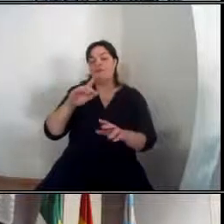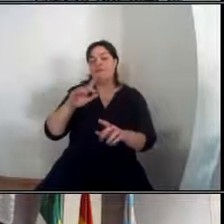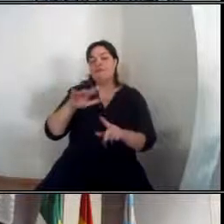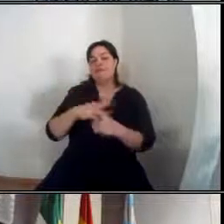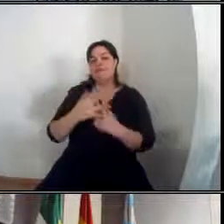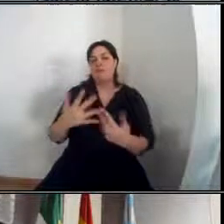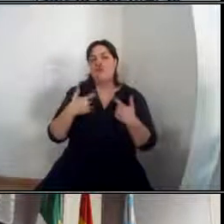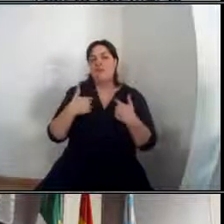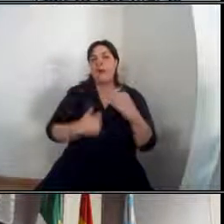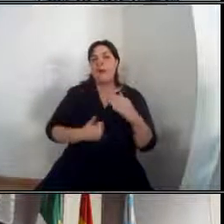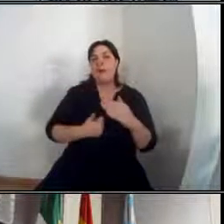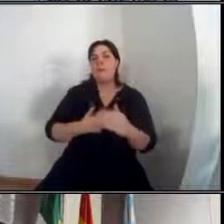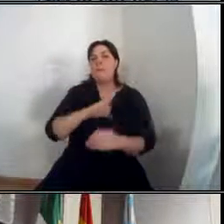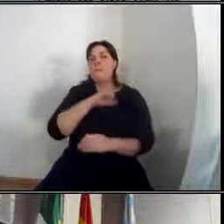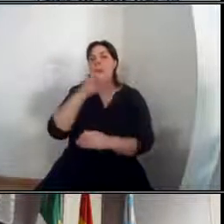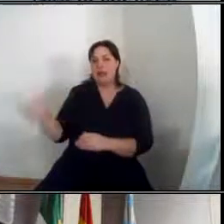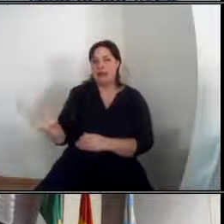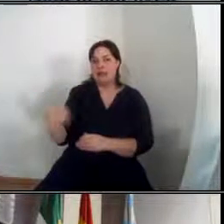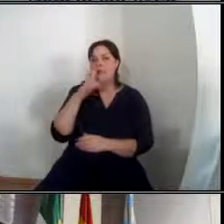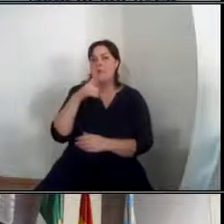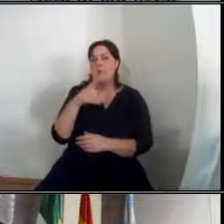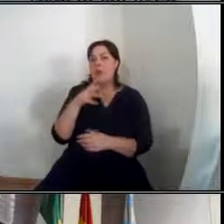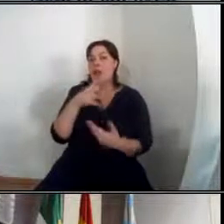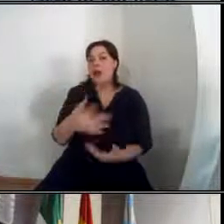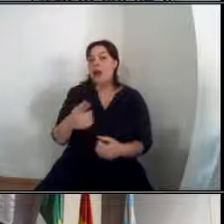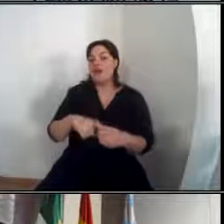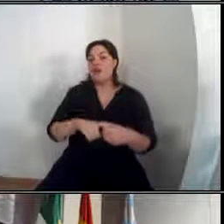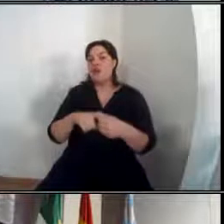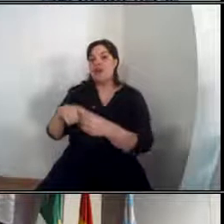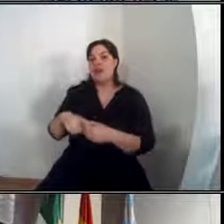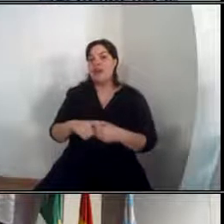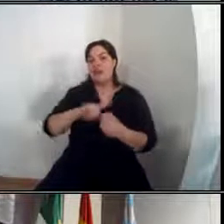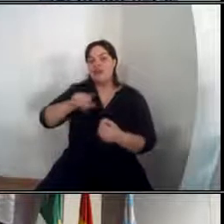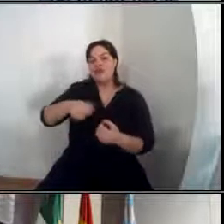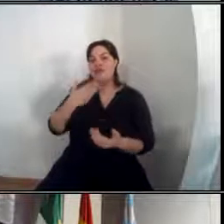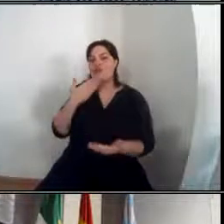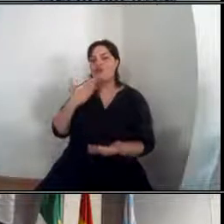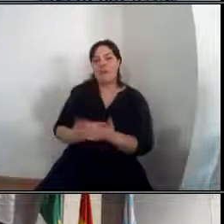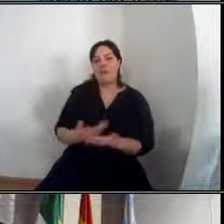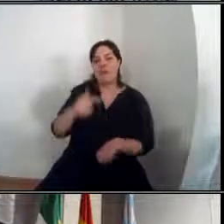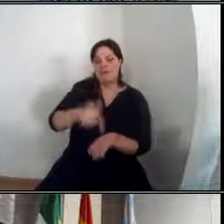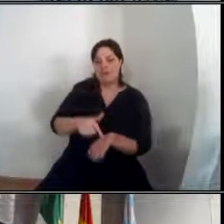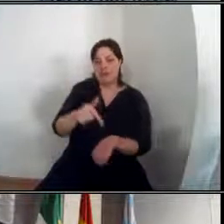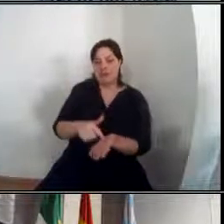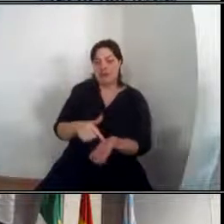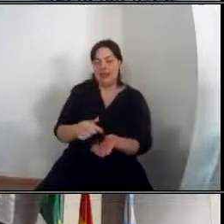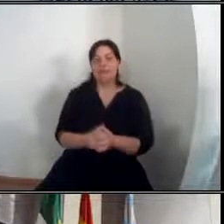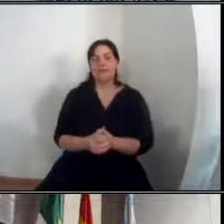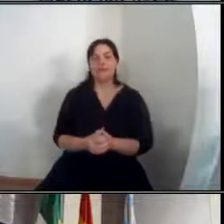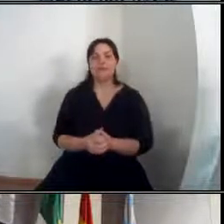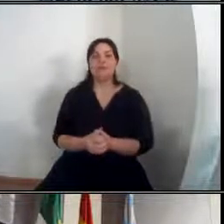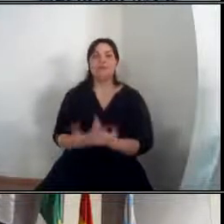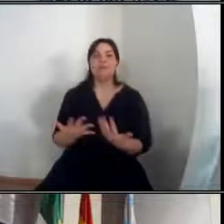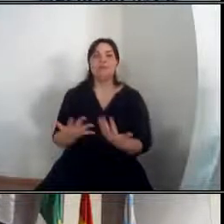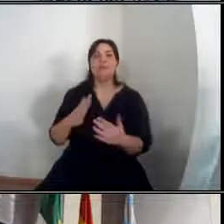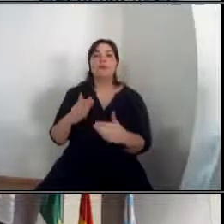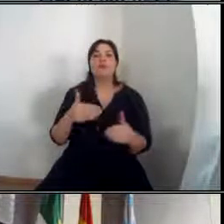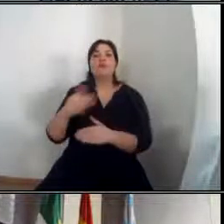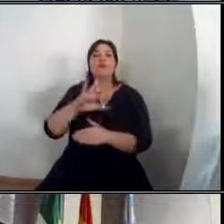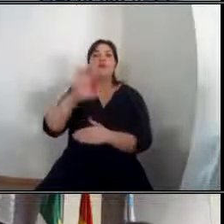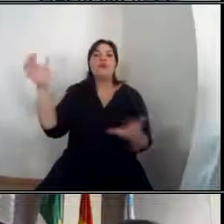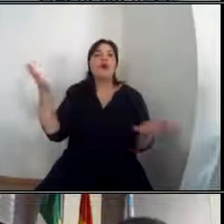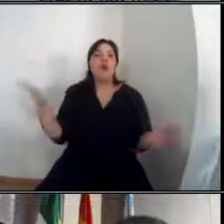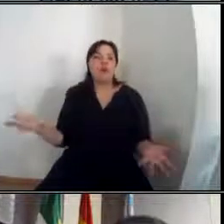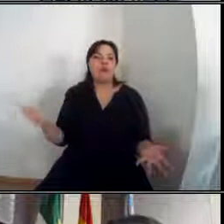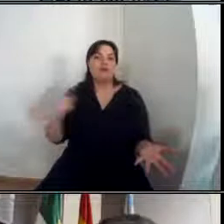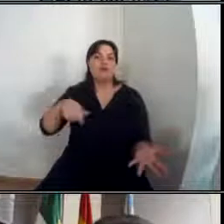hubo una solidaridad como la que ahora reivindicamos en este momento. ¿Qué Europa es la que queremos? Pues queremos una